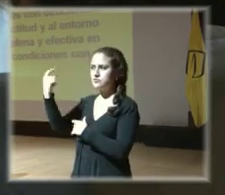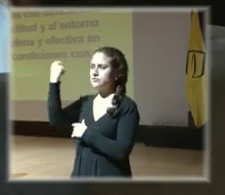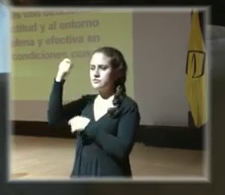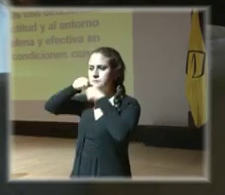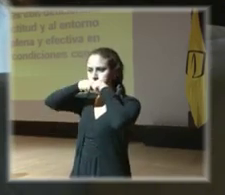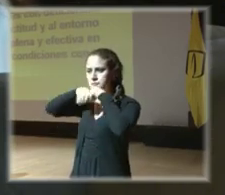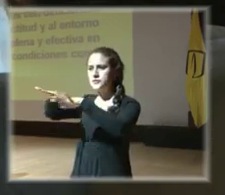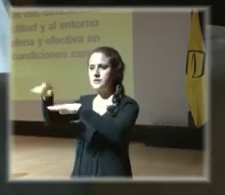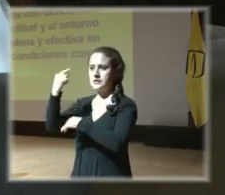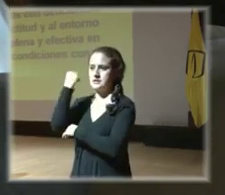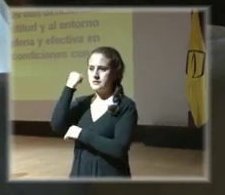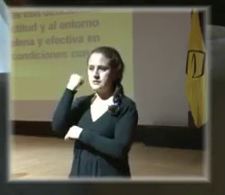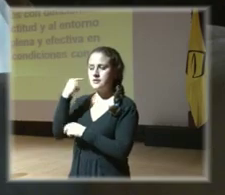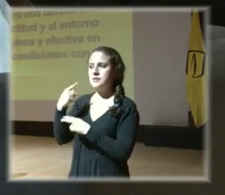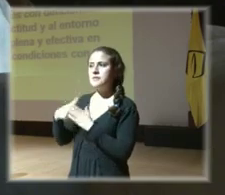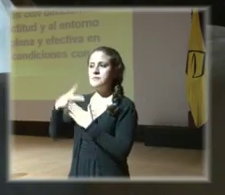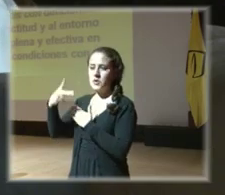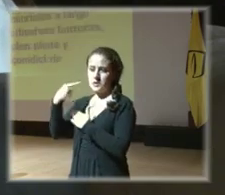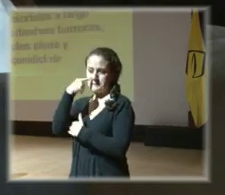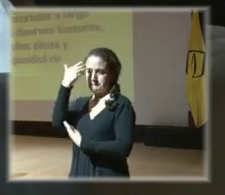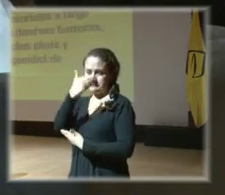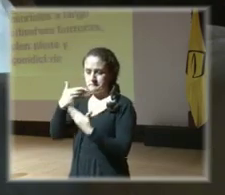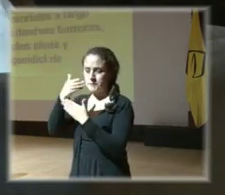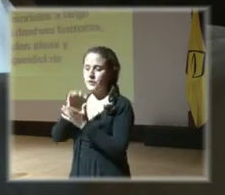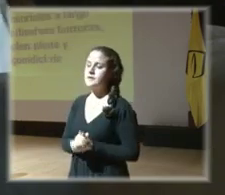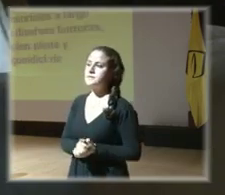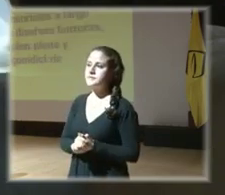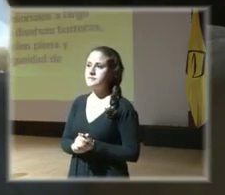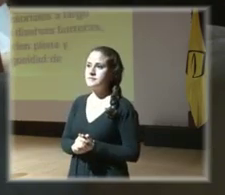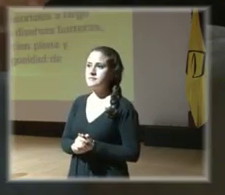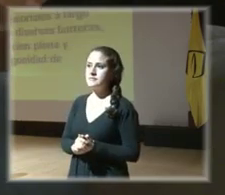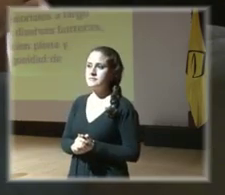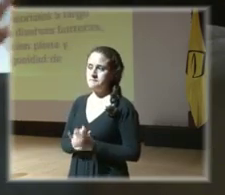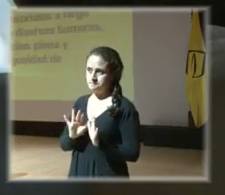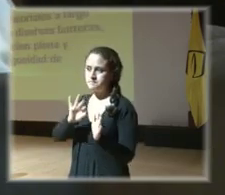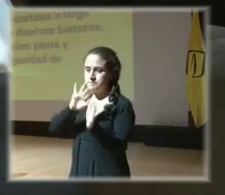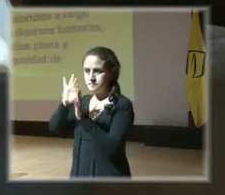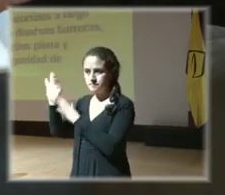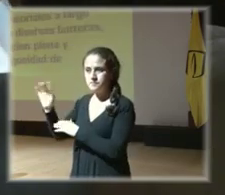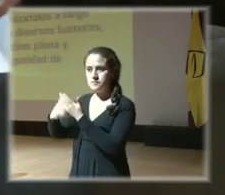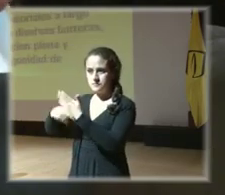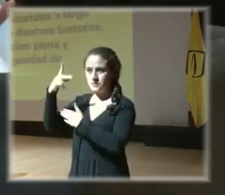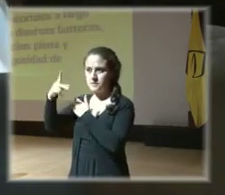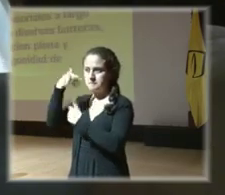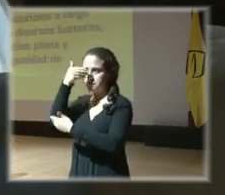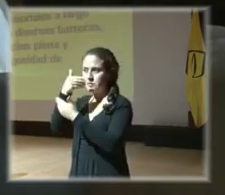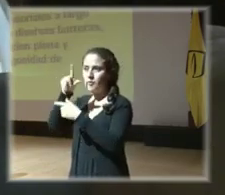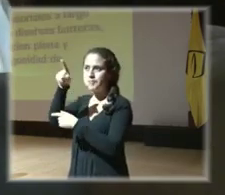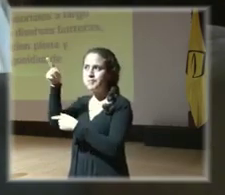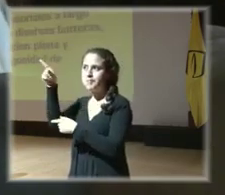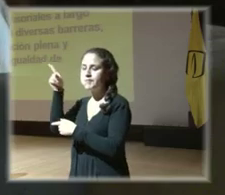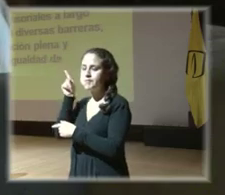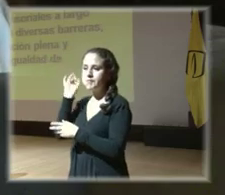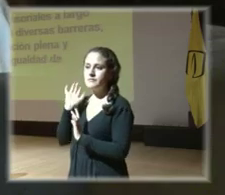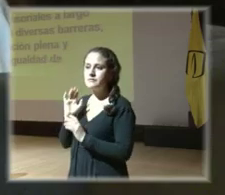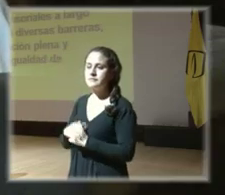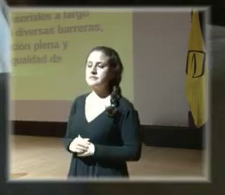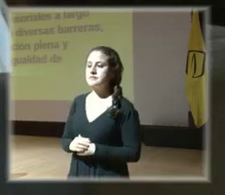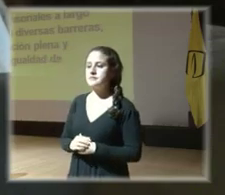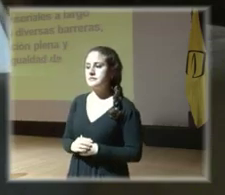poco, un proyecto piloto. Y bueno, eso por un lado, ¿no? Los proyectos pilotos que estamos